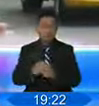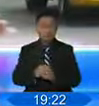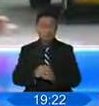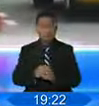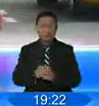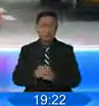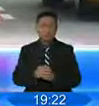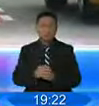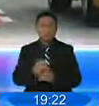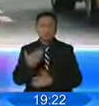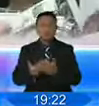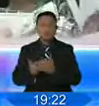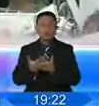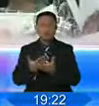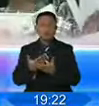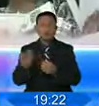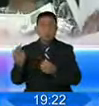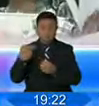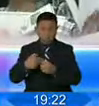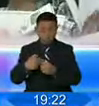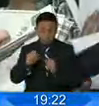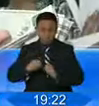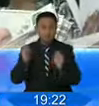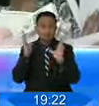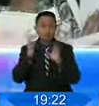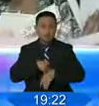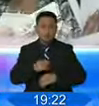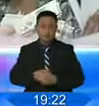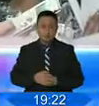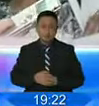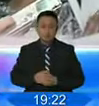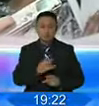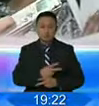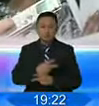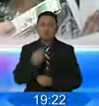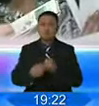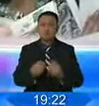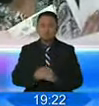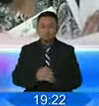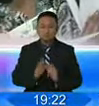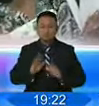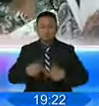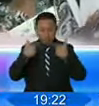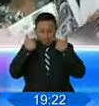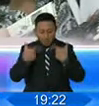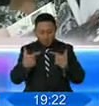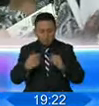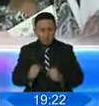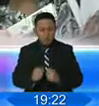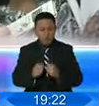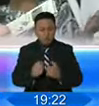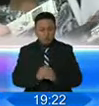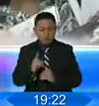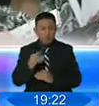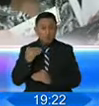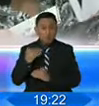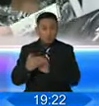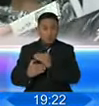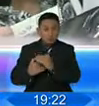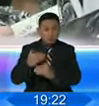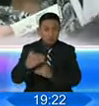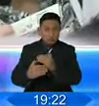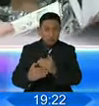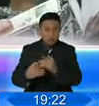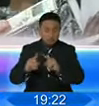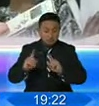entrega de los nuevos cupos. Lo que pretende hacer la comisión es vigilar, precautelar, ser riguroso con el procedimiento para